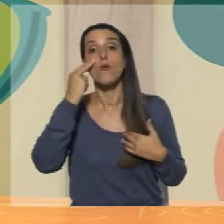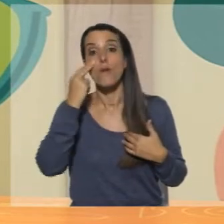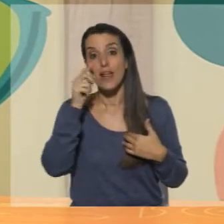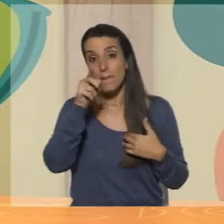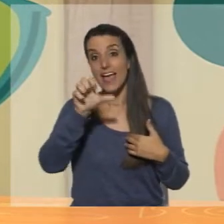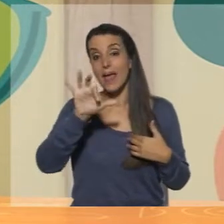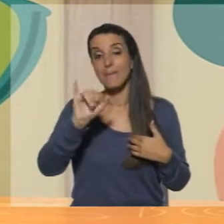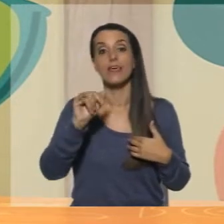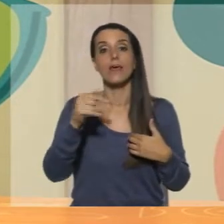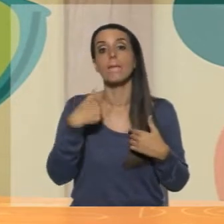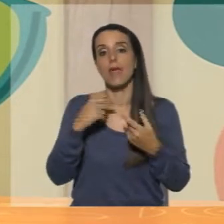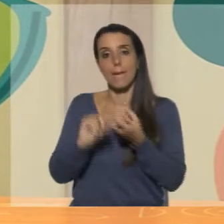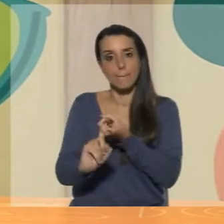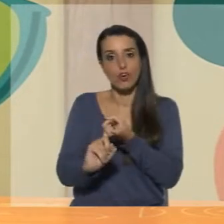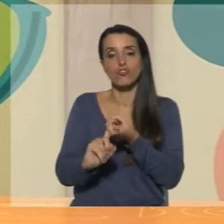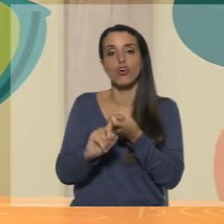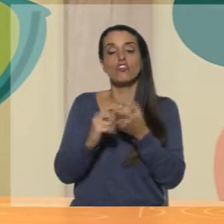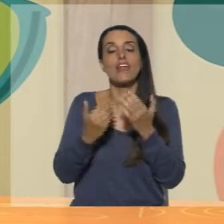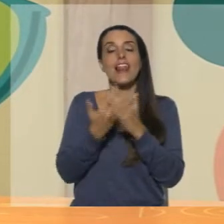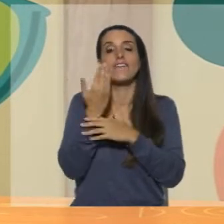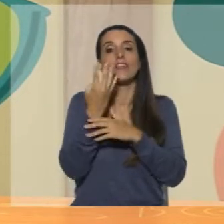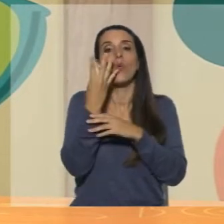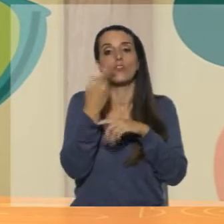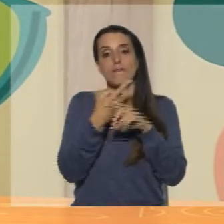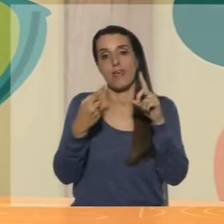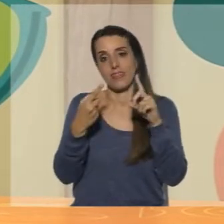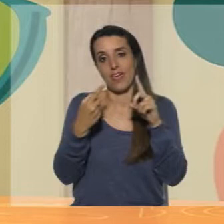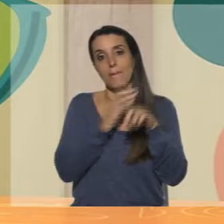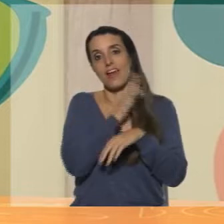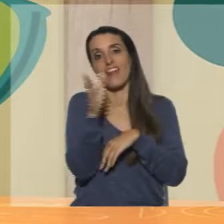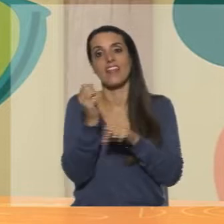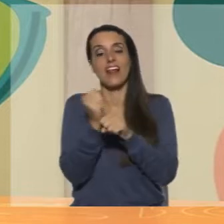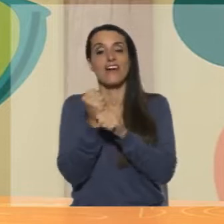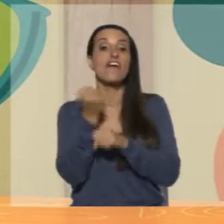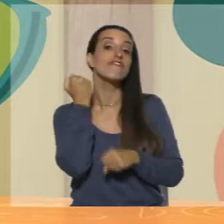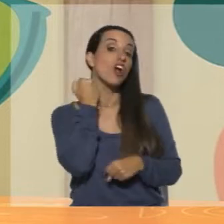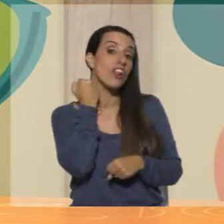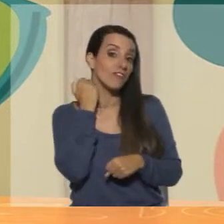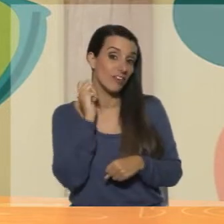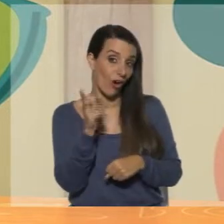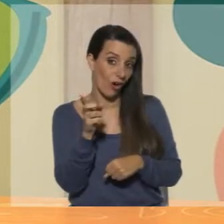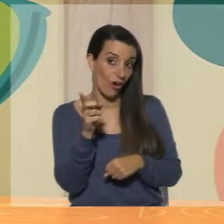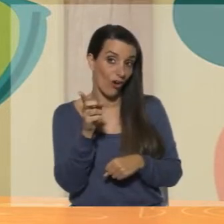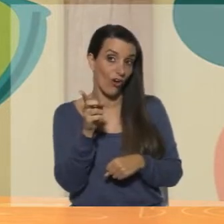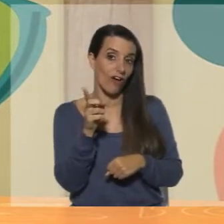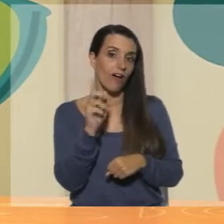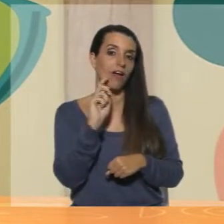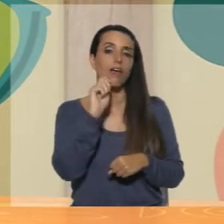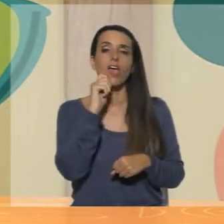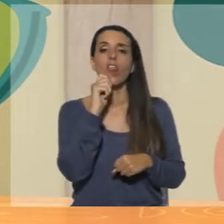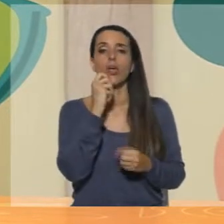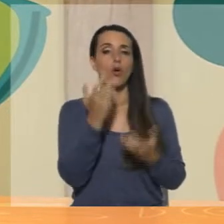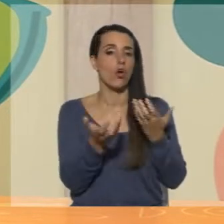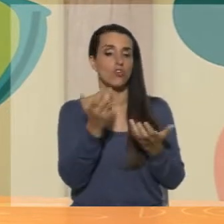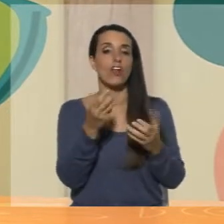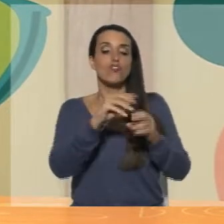Emi lo tiene mi esposo, que se levanta a las 4:30 de la mañana para ir a trabajar al frigorífico. Salado. Qué delicia ese pan de carne. Yo